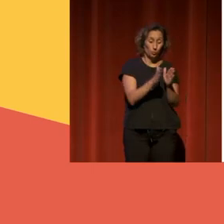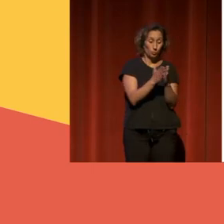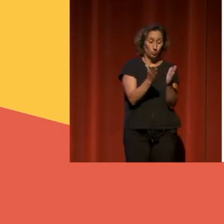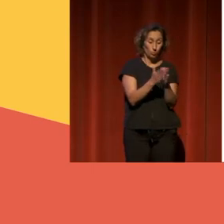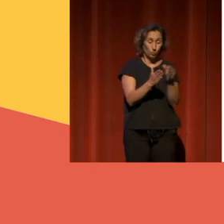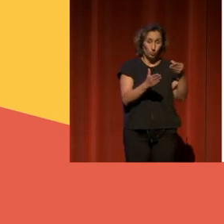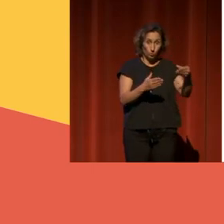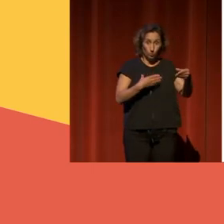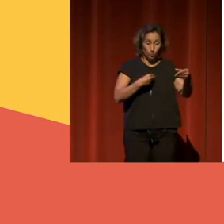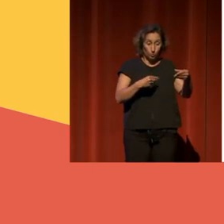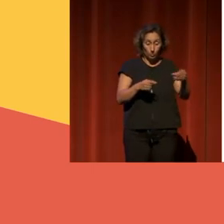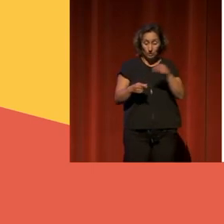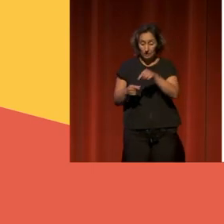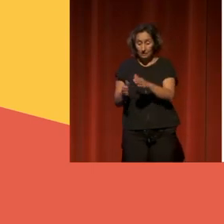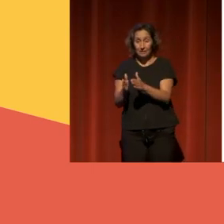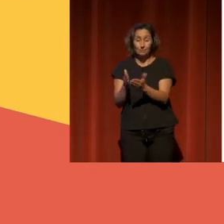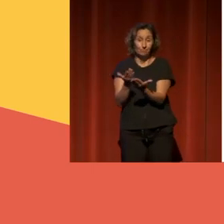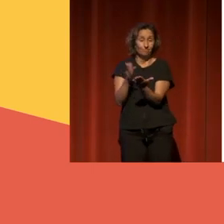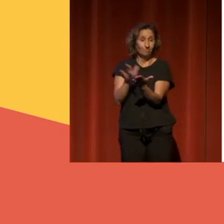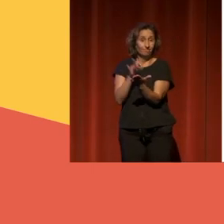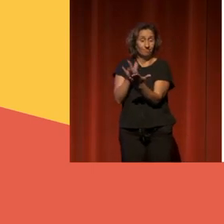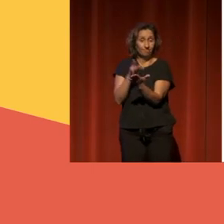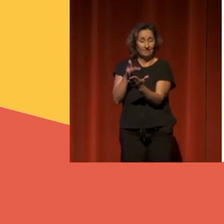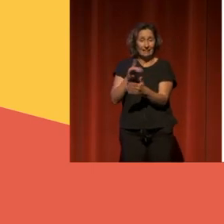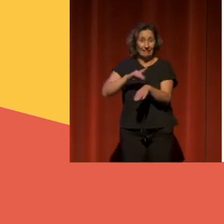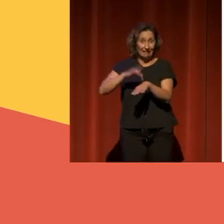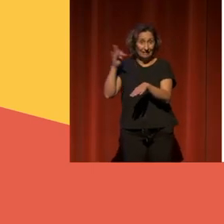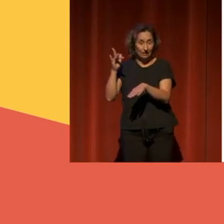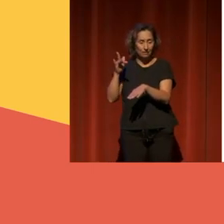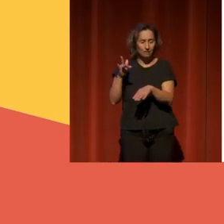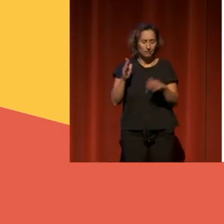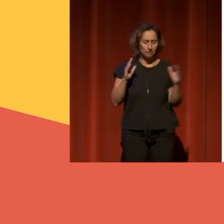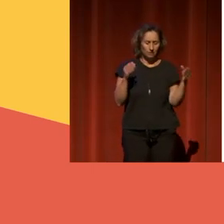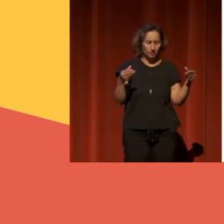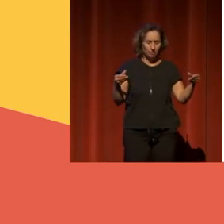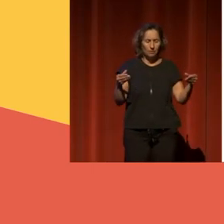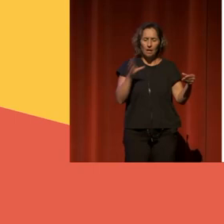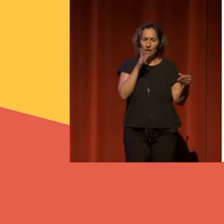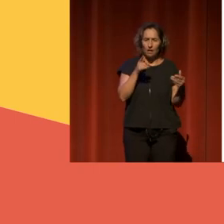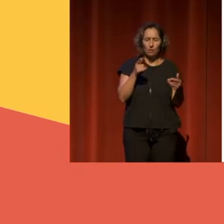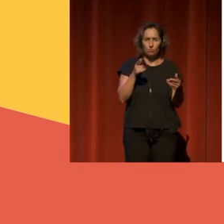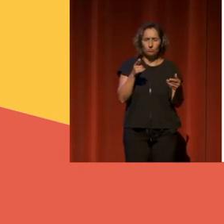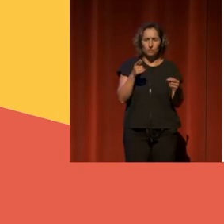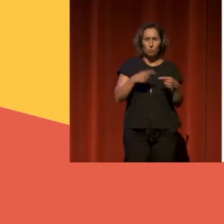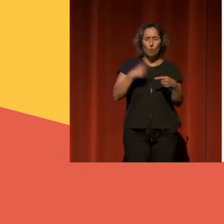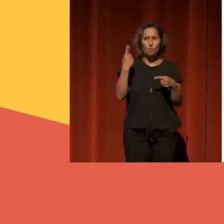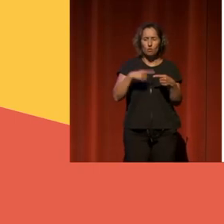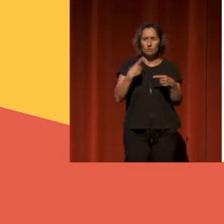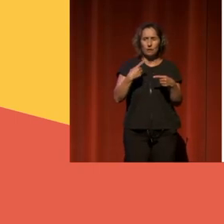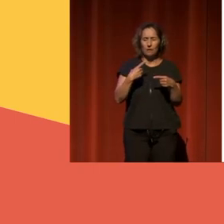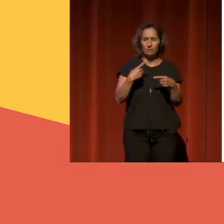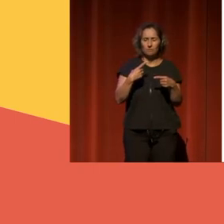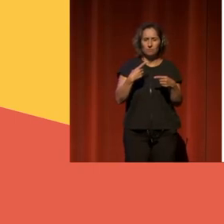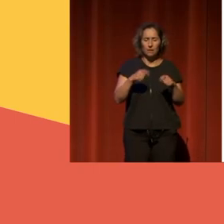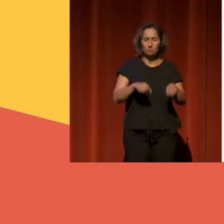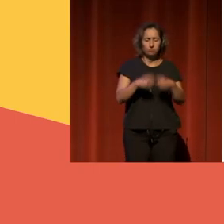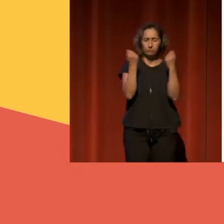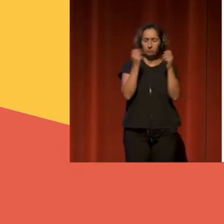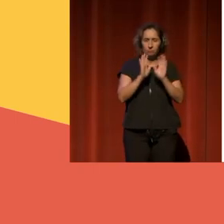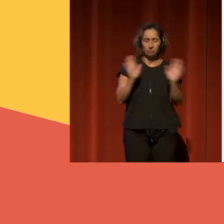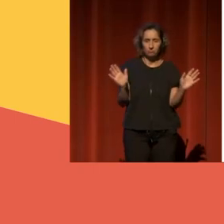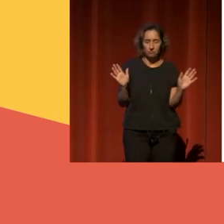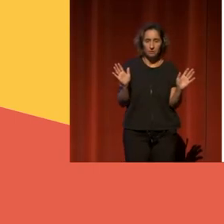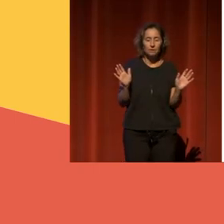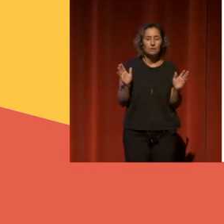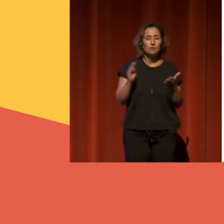analógico y el libro digital, hemos visto también que las fronteras se han desdibujado y que han surgido nuevas formas de libro que se resisten